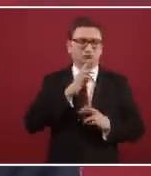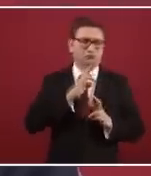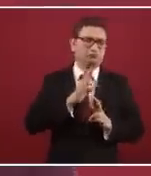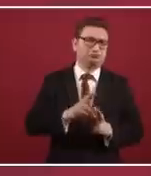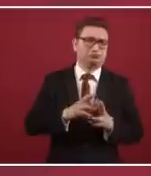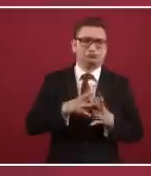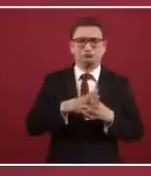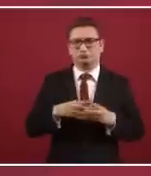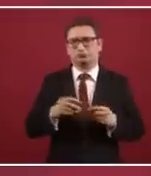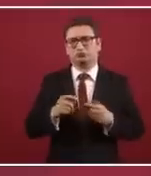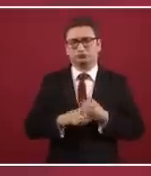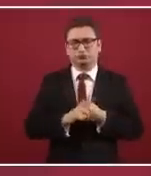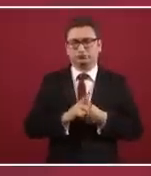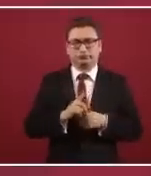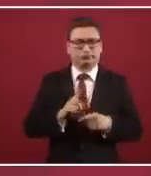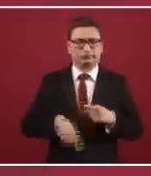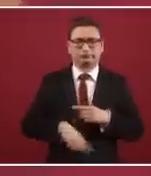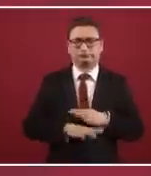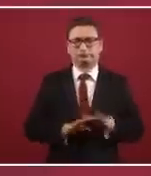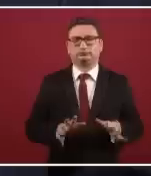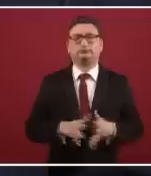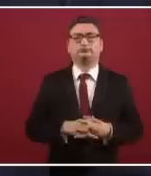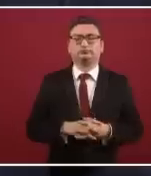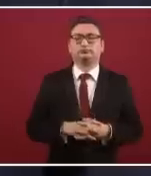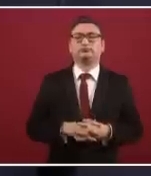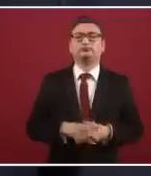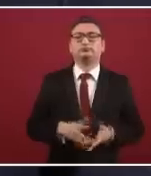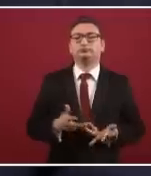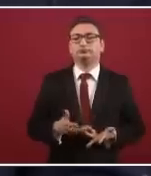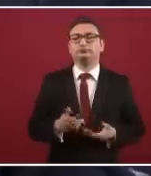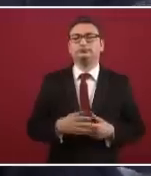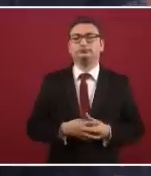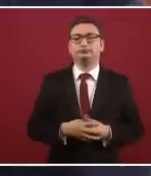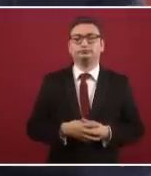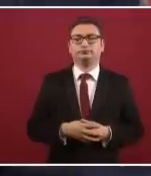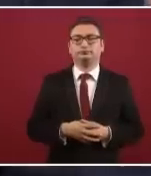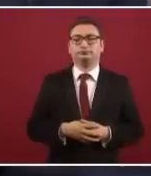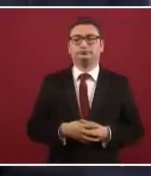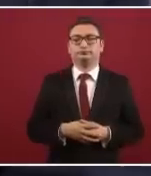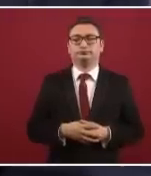resolviendo. Es que estaba pues